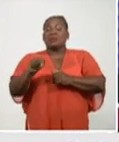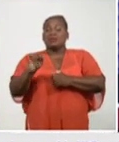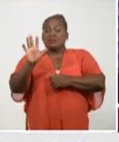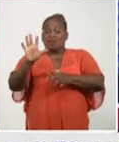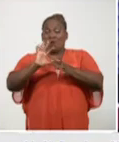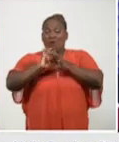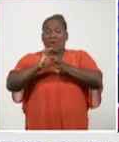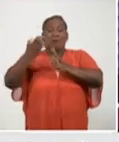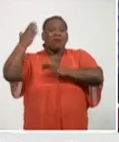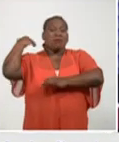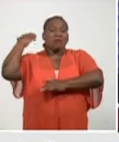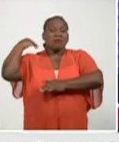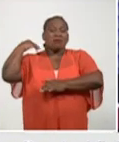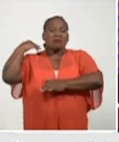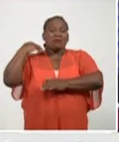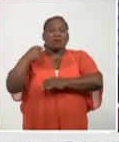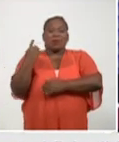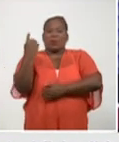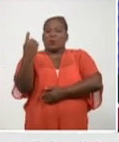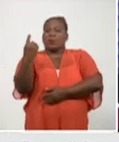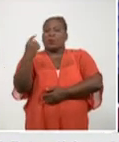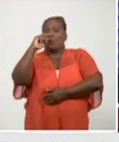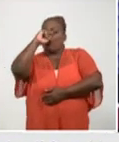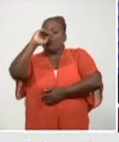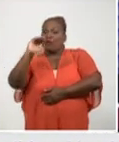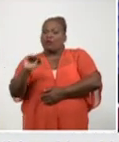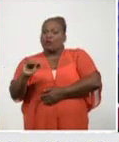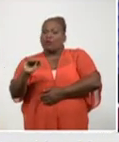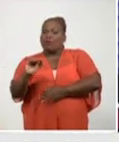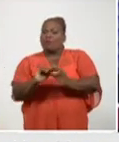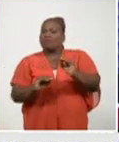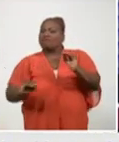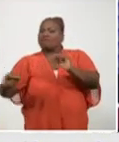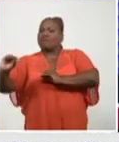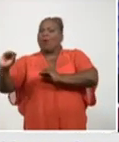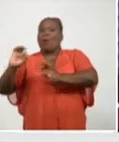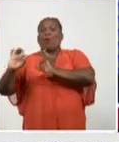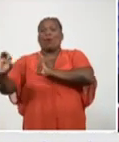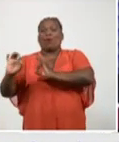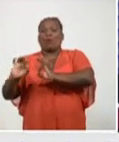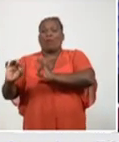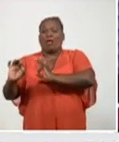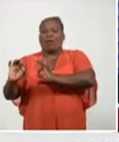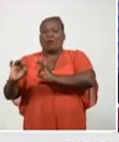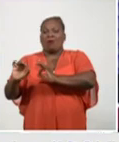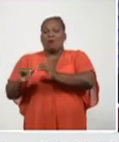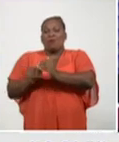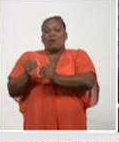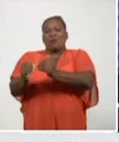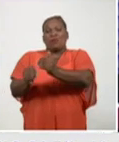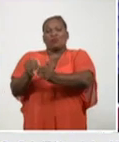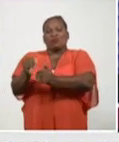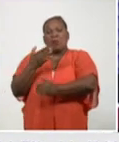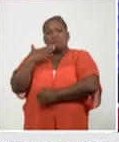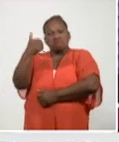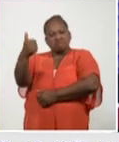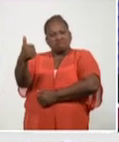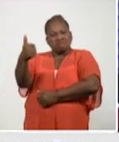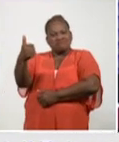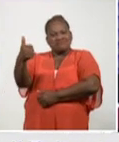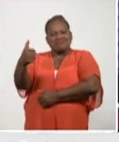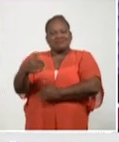ayer, uno de los niños pasó al estado de cuidado al tener una evolución favorable.